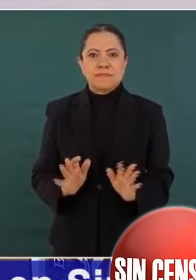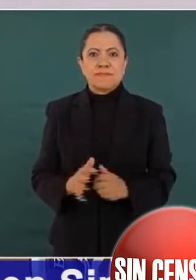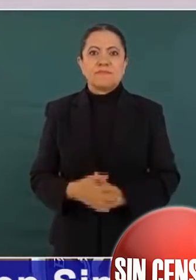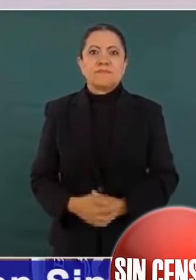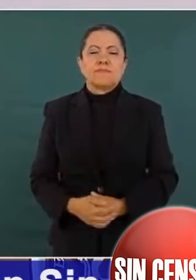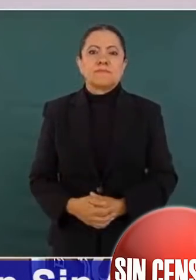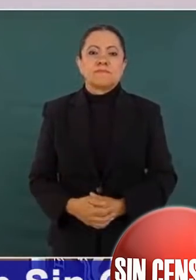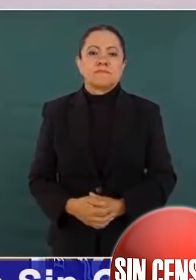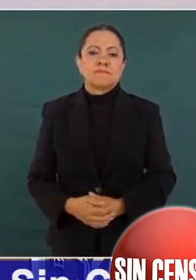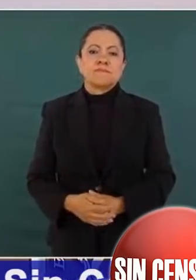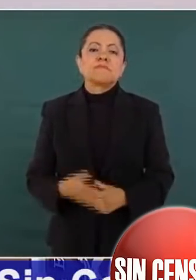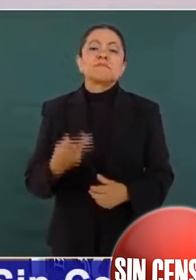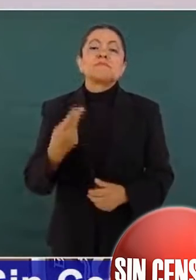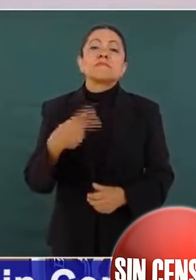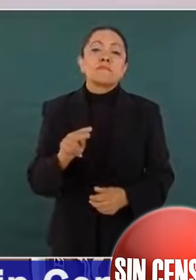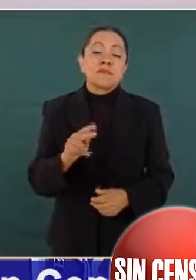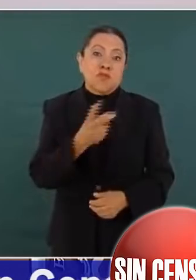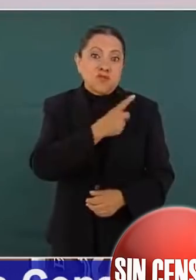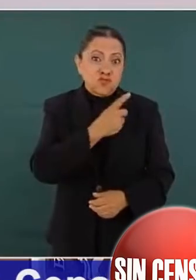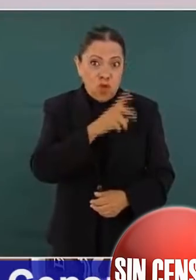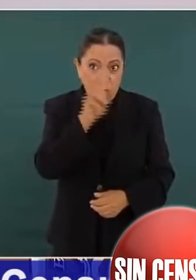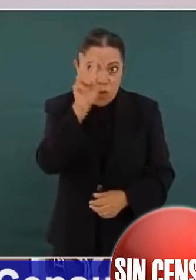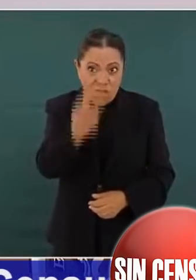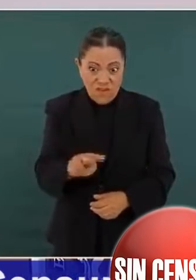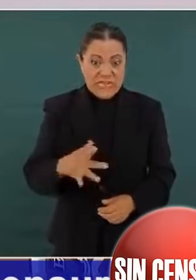Solo los que han sentido